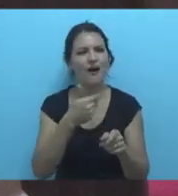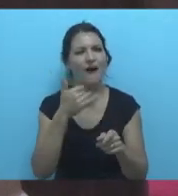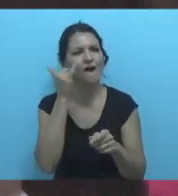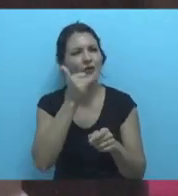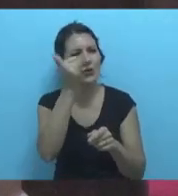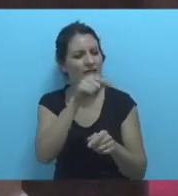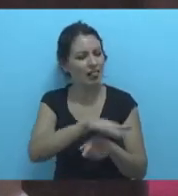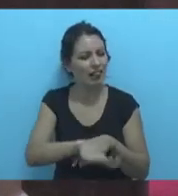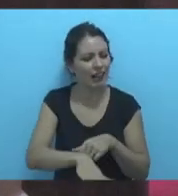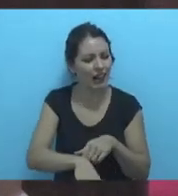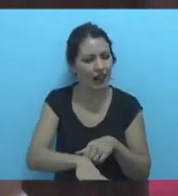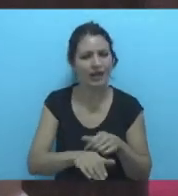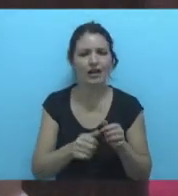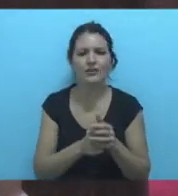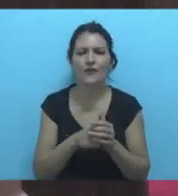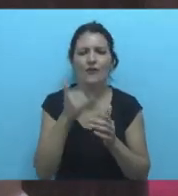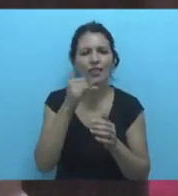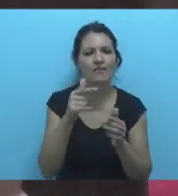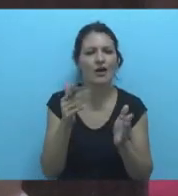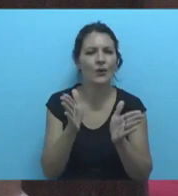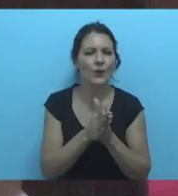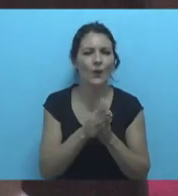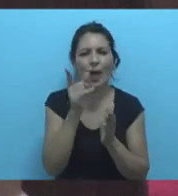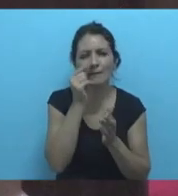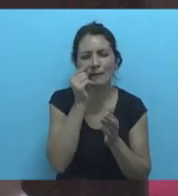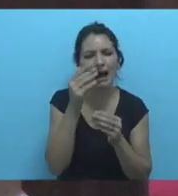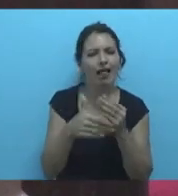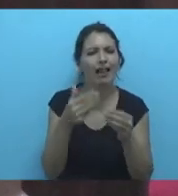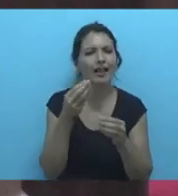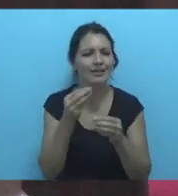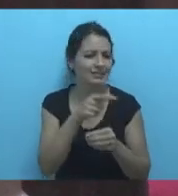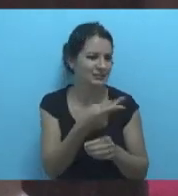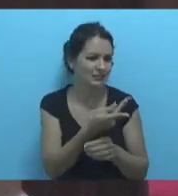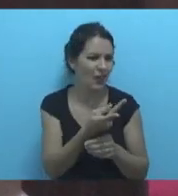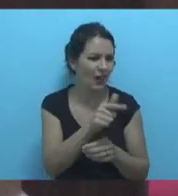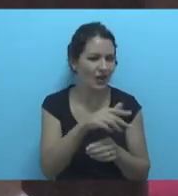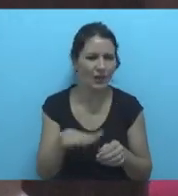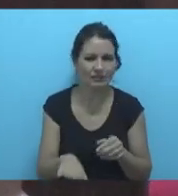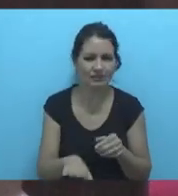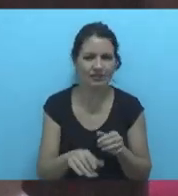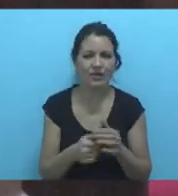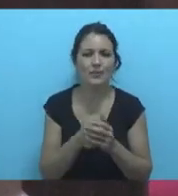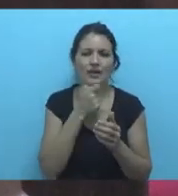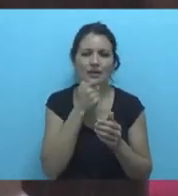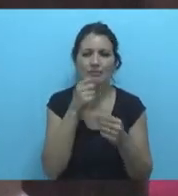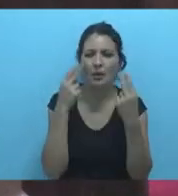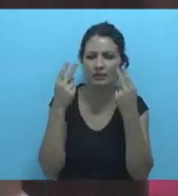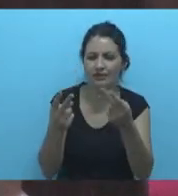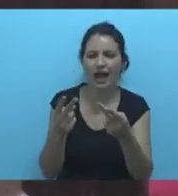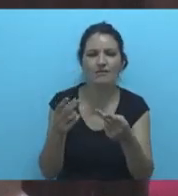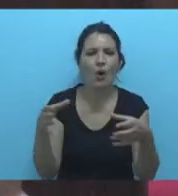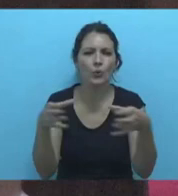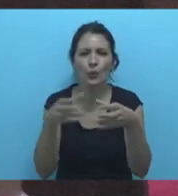contaban que recorrían algún parque o que cruzaban el río y que ellos, siendo chiquitos, tenían que contar que habían visitado